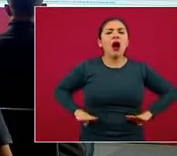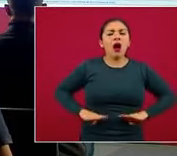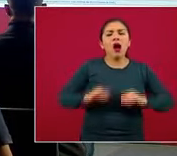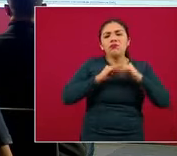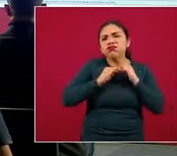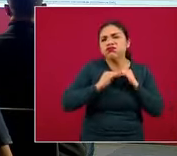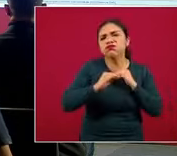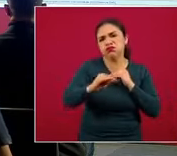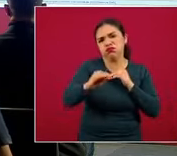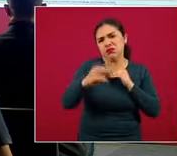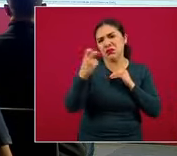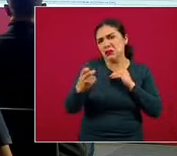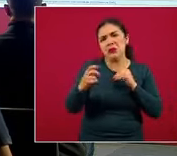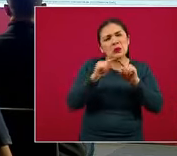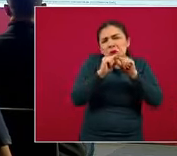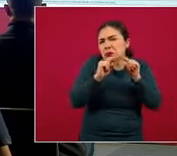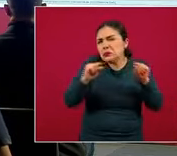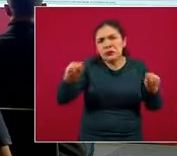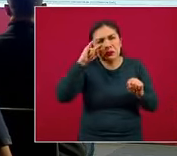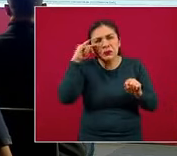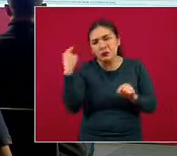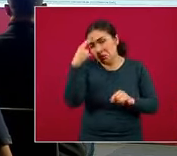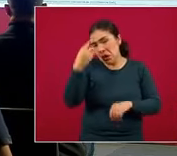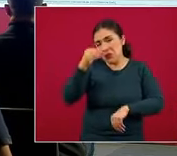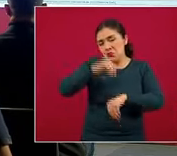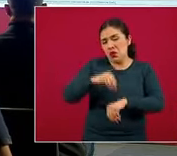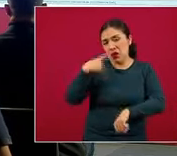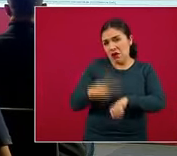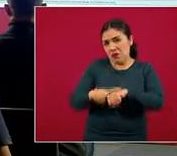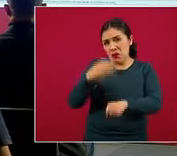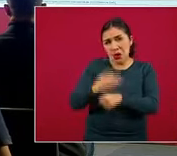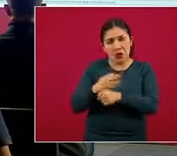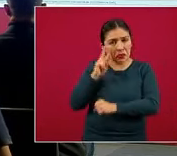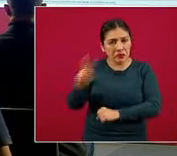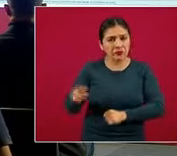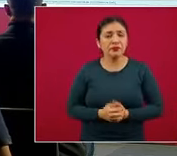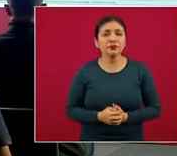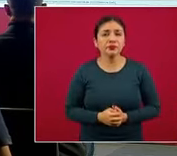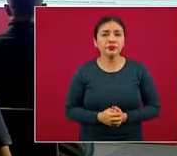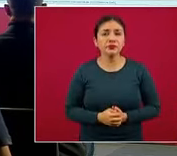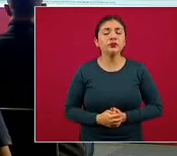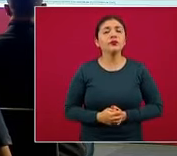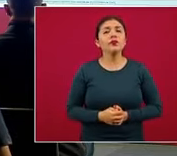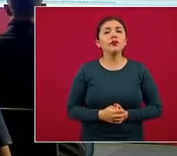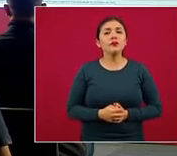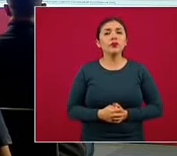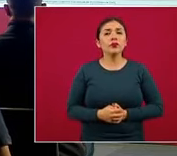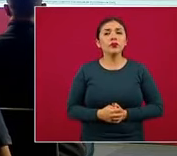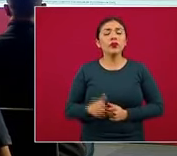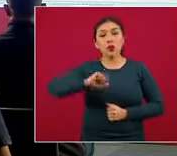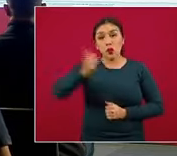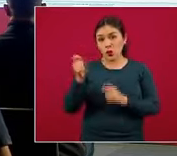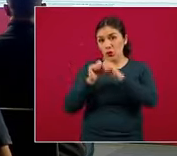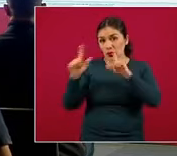basal para efectos de cómo se ha comportado la pandemia hasta el momento. Si vemos la siguiente